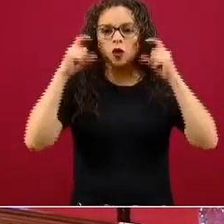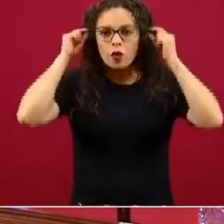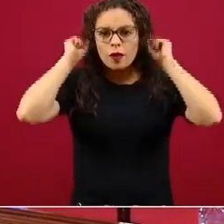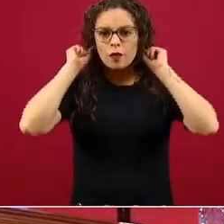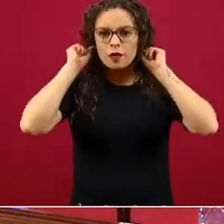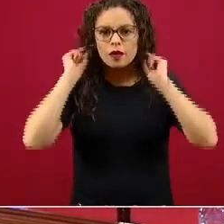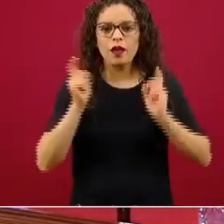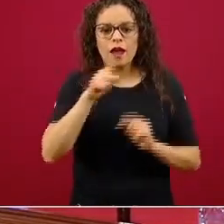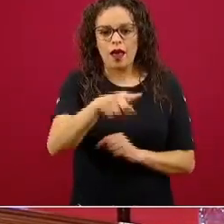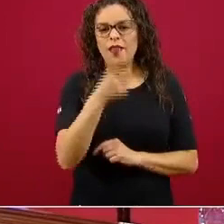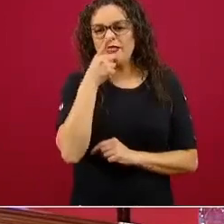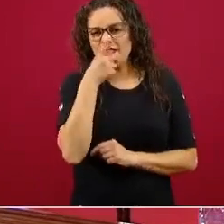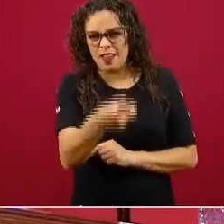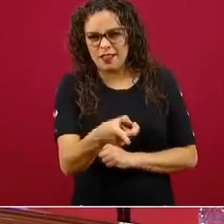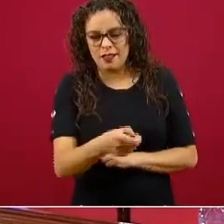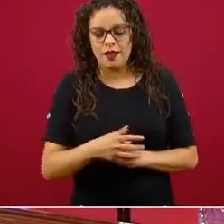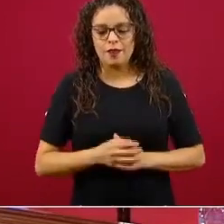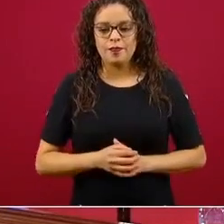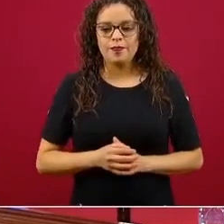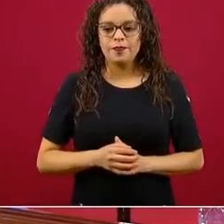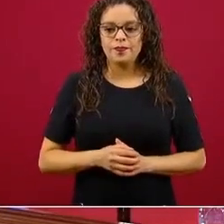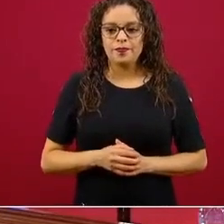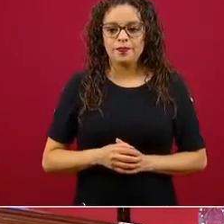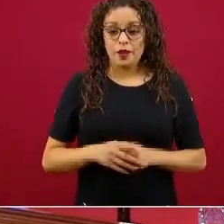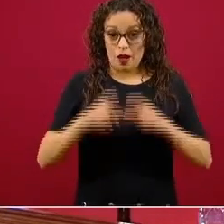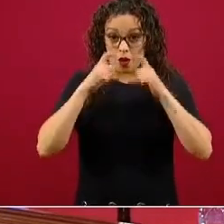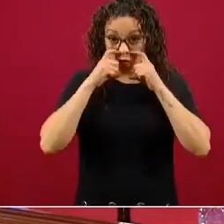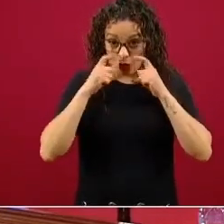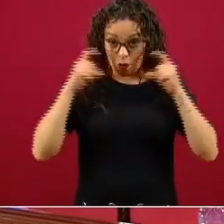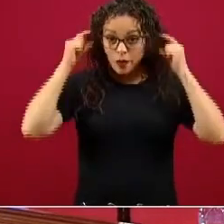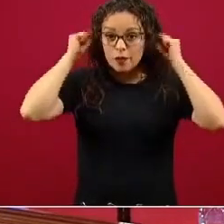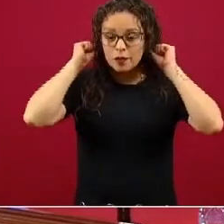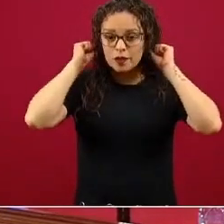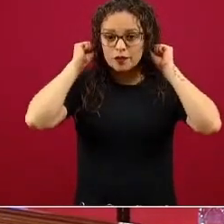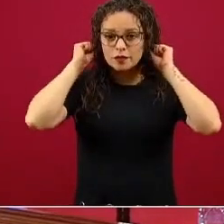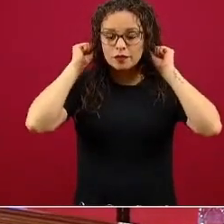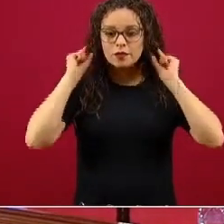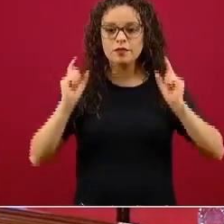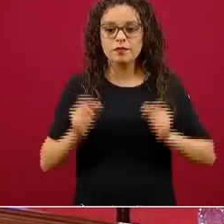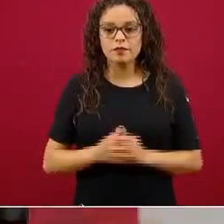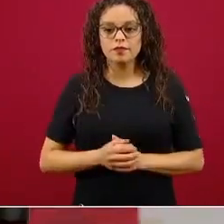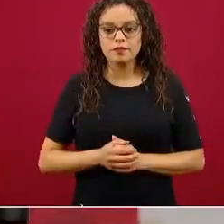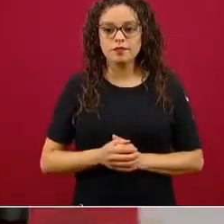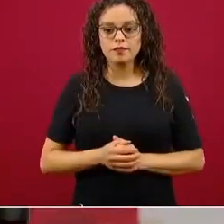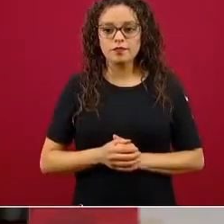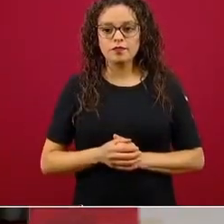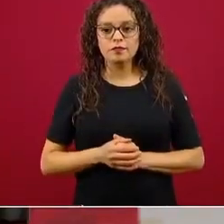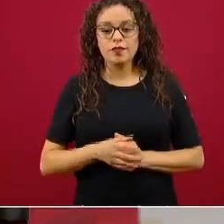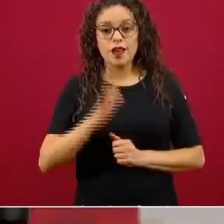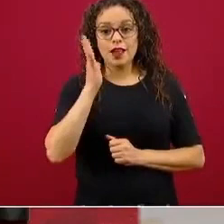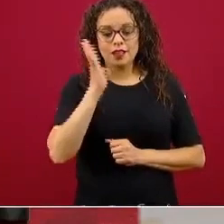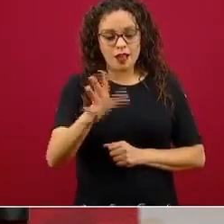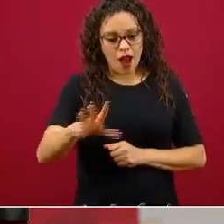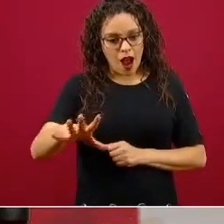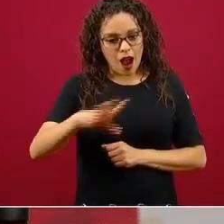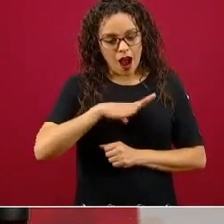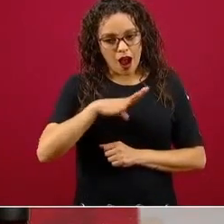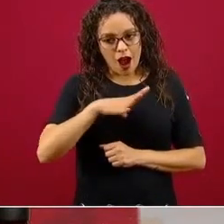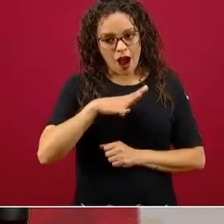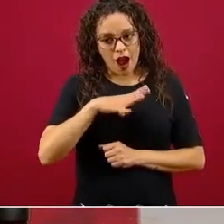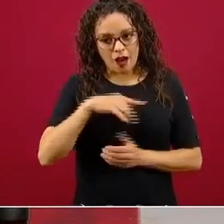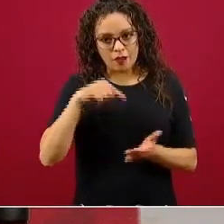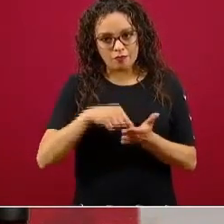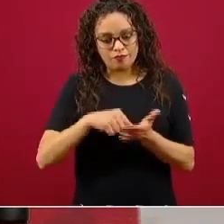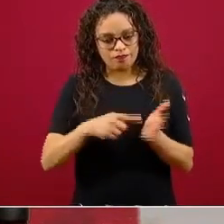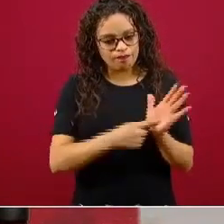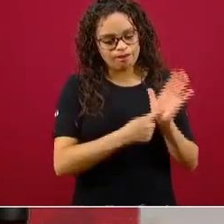decían que los cubrebocas, ya existía una evidencia contundente, que el doctor Mario